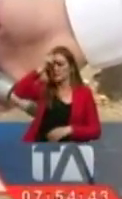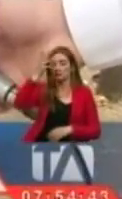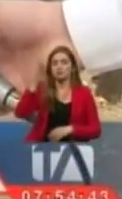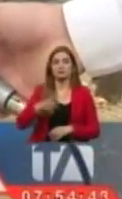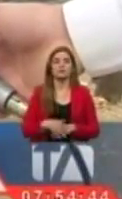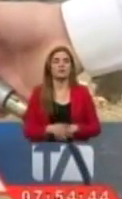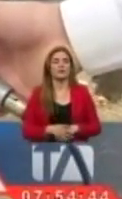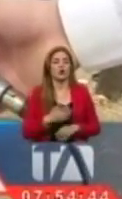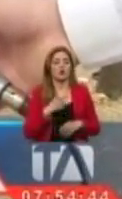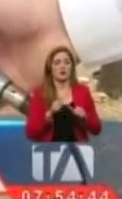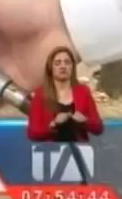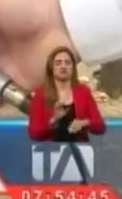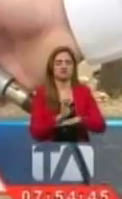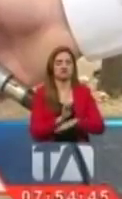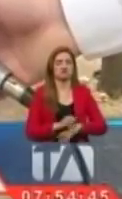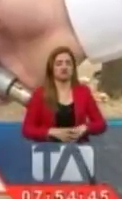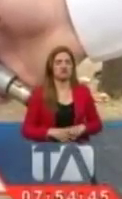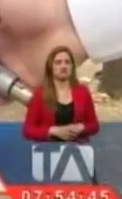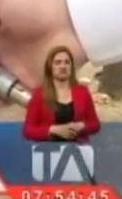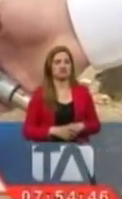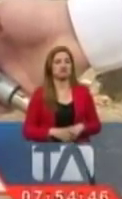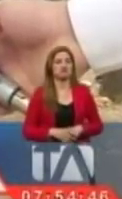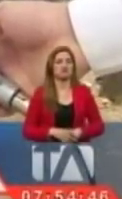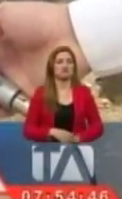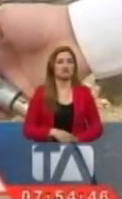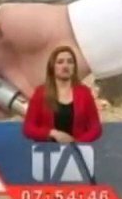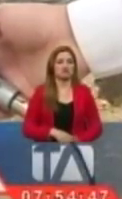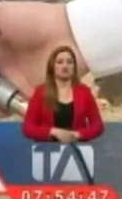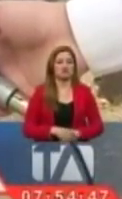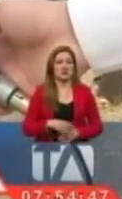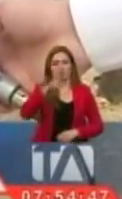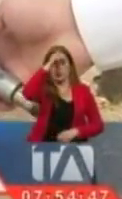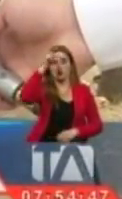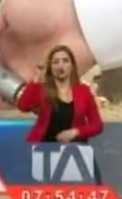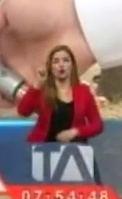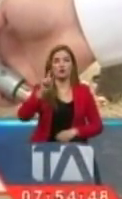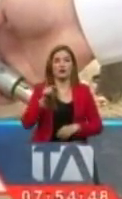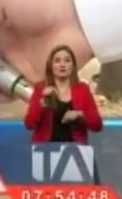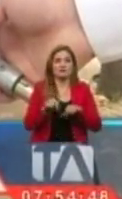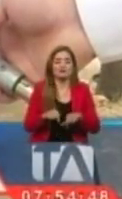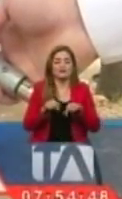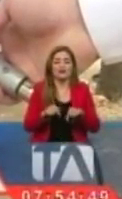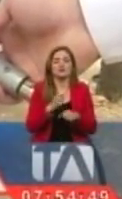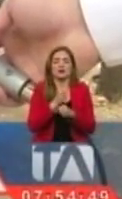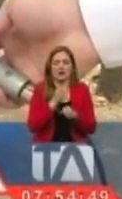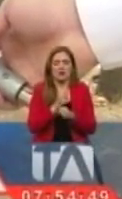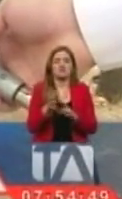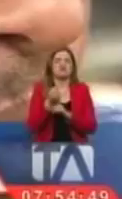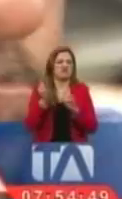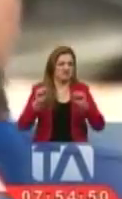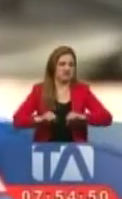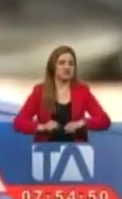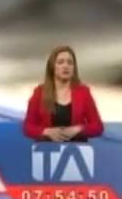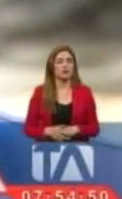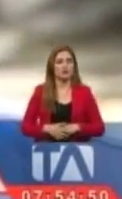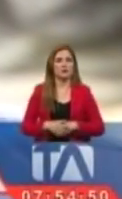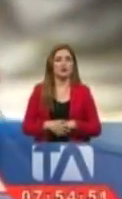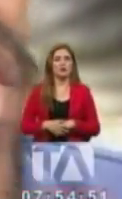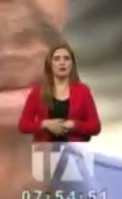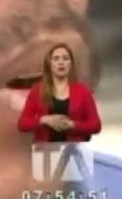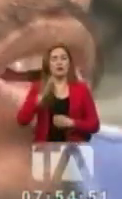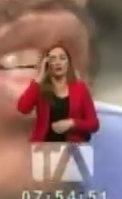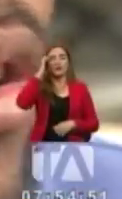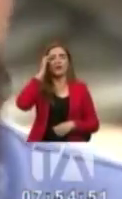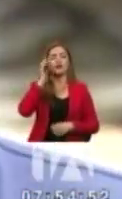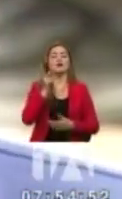yo me quedo aquí yo me creo que yo para allá no aquí aquí lo que yo sé que aquí se va a conseguir empleo lo que le preocupa